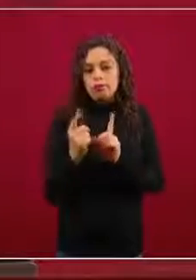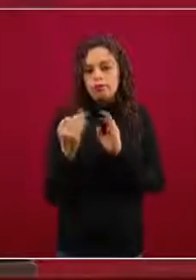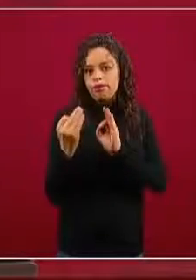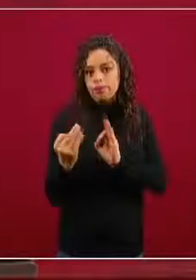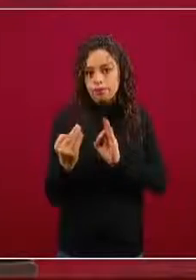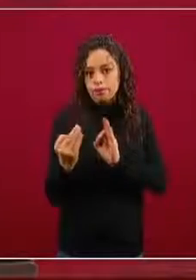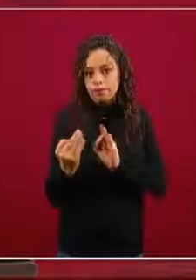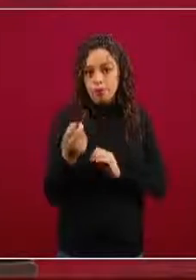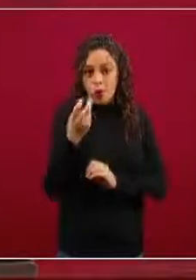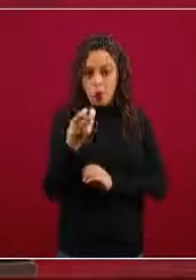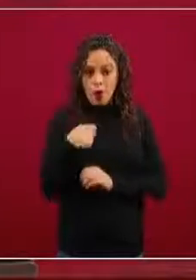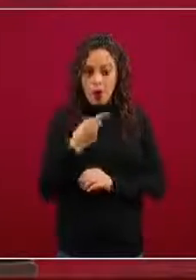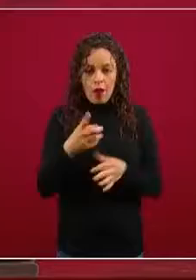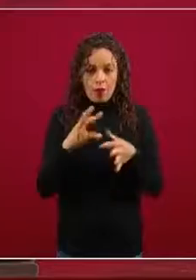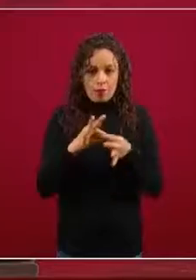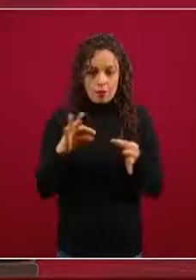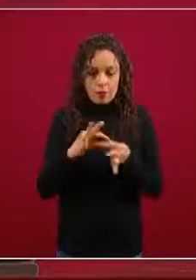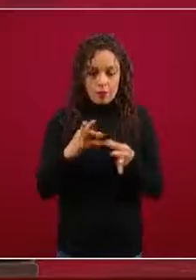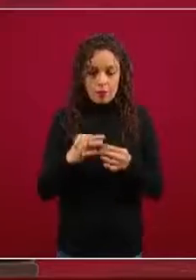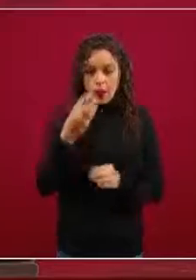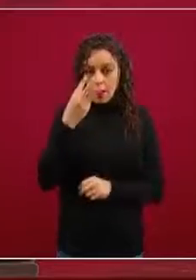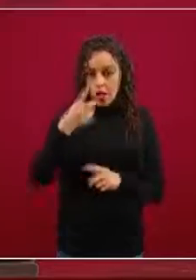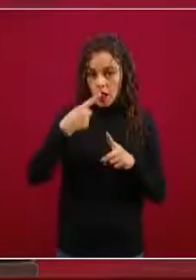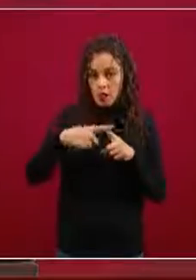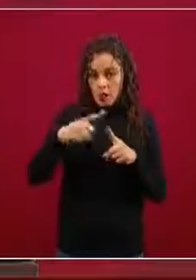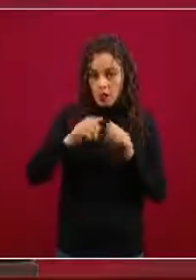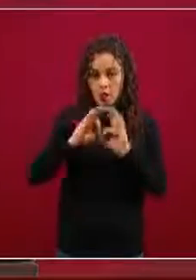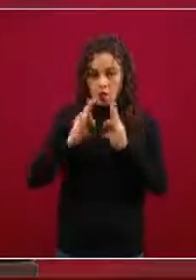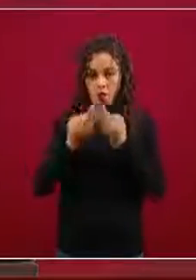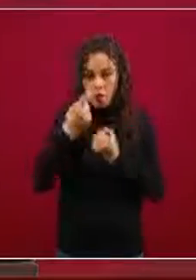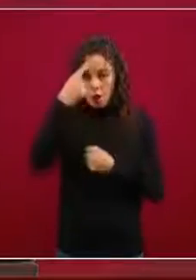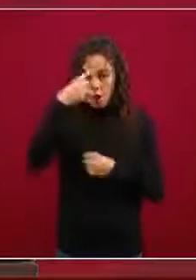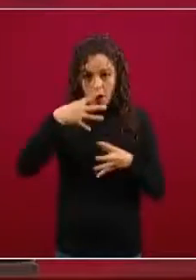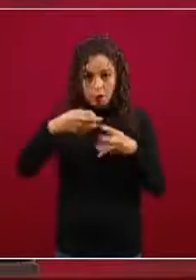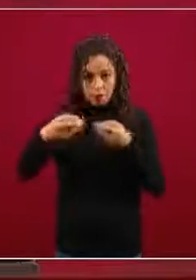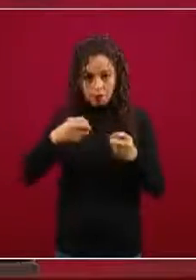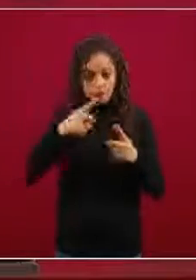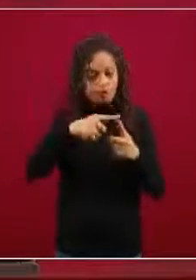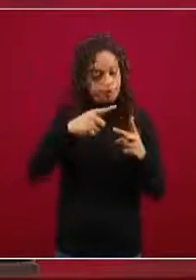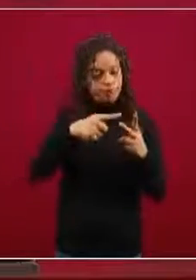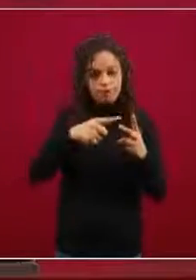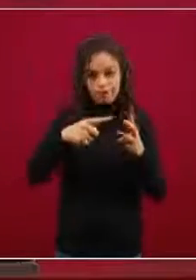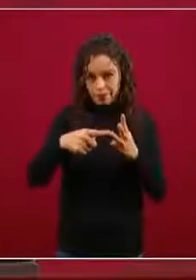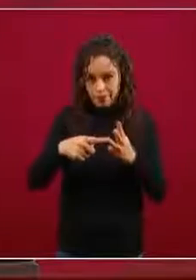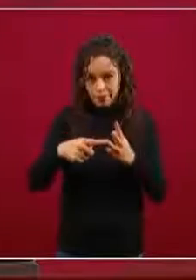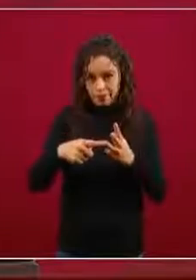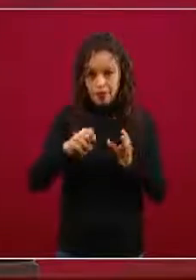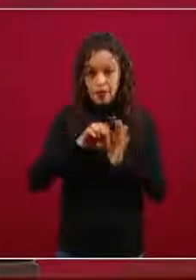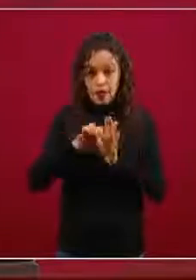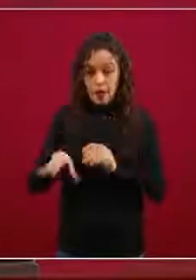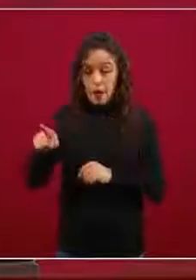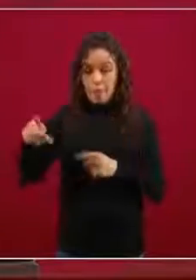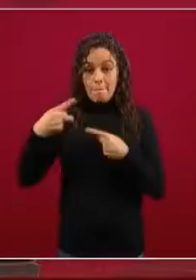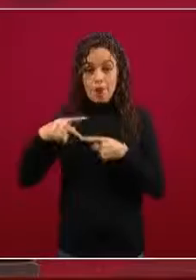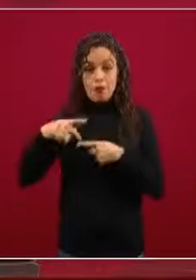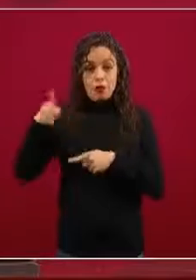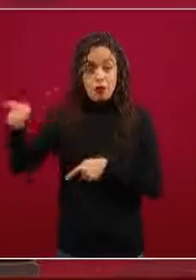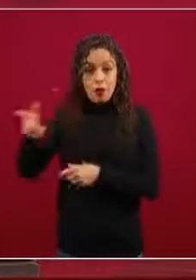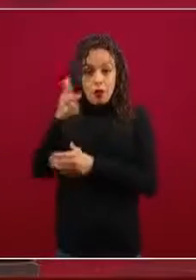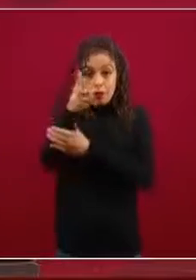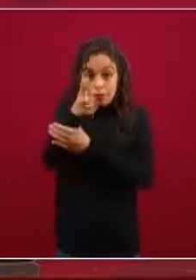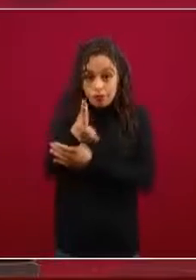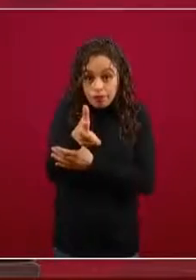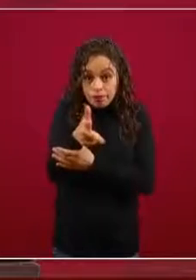sesión los 3 mecanismos de transmisión. Es decir, una persona que estuvo ahí, por ejemplo, el compañero camarógrafo, si yo estuviera